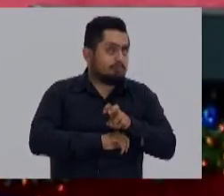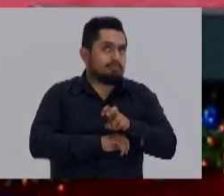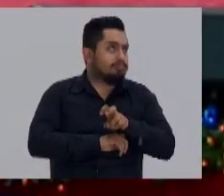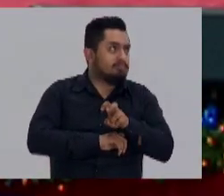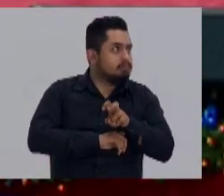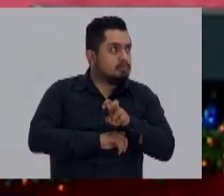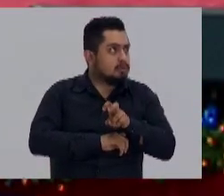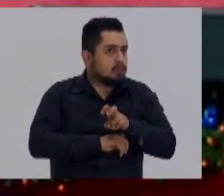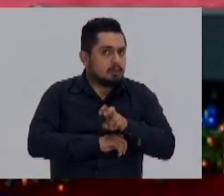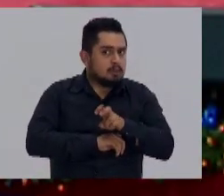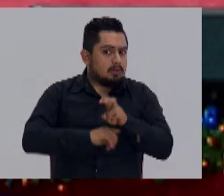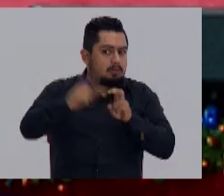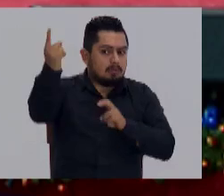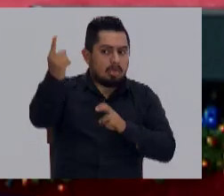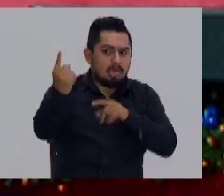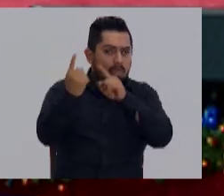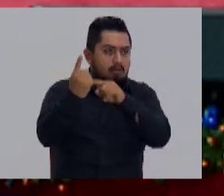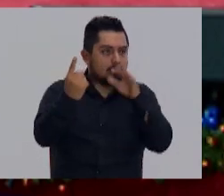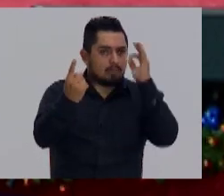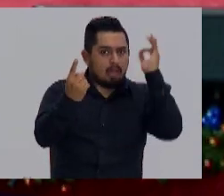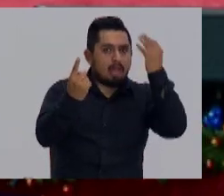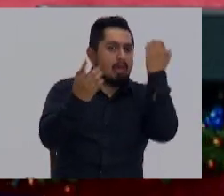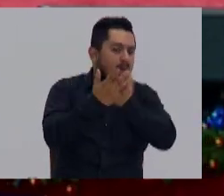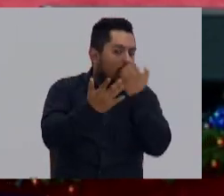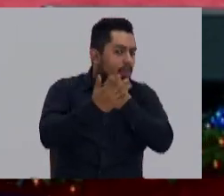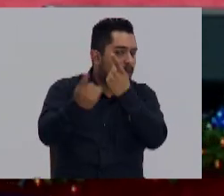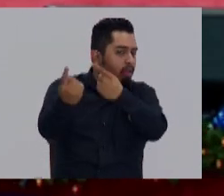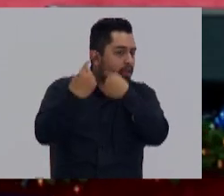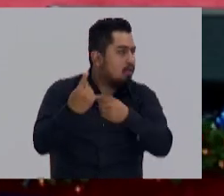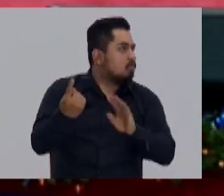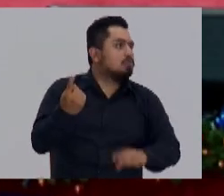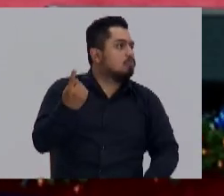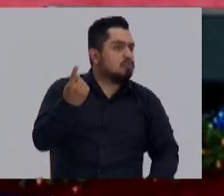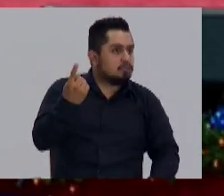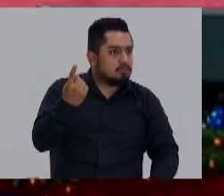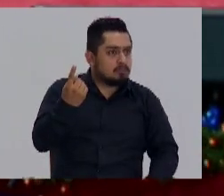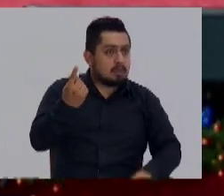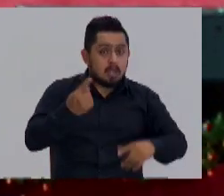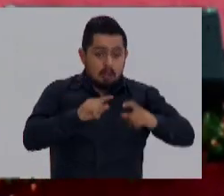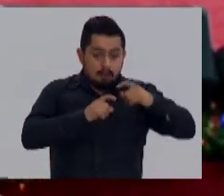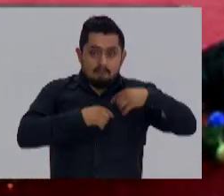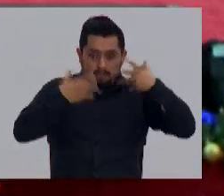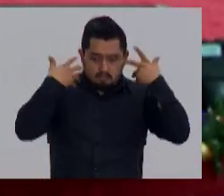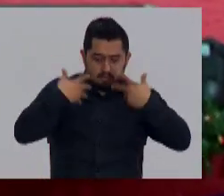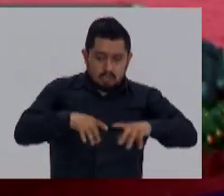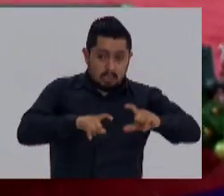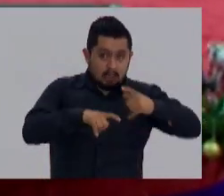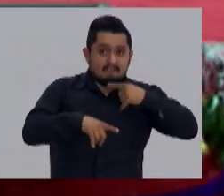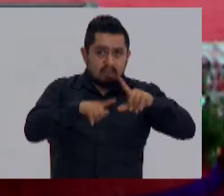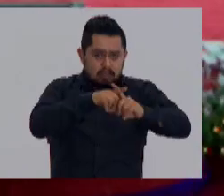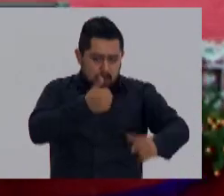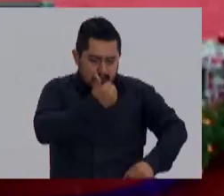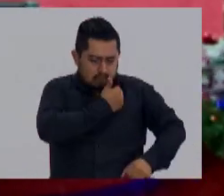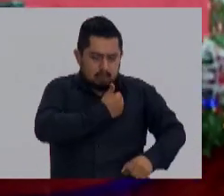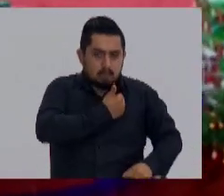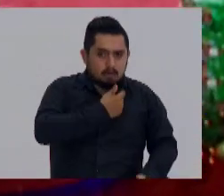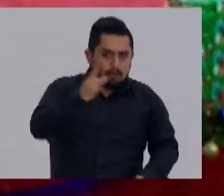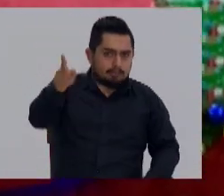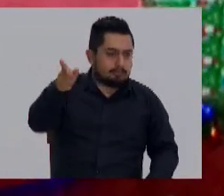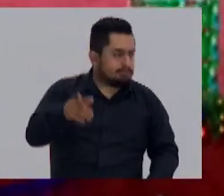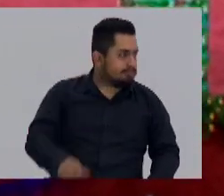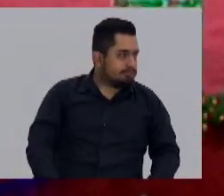¡Ay! Ya vienen estos evangélicos. Si le ven el uniforme nuestro, el del tabernáculo, ¿qué